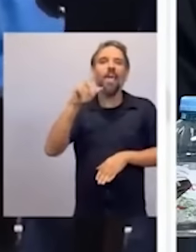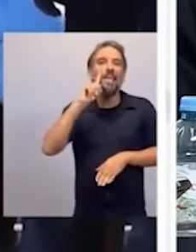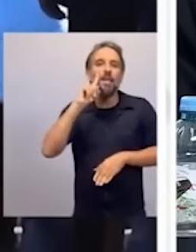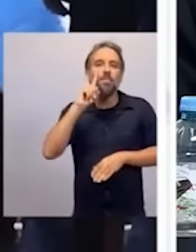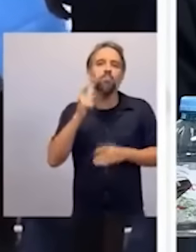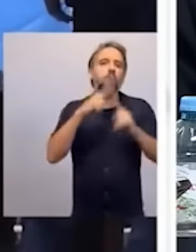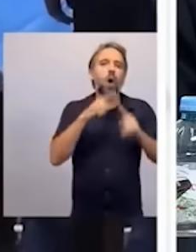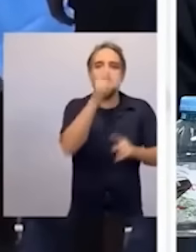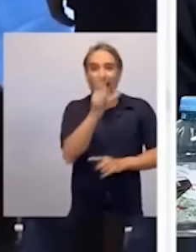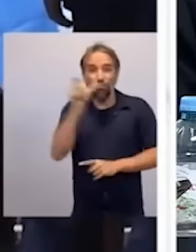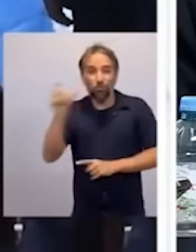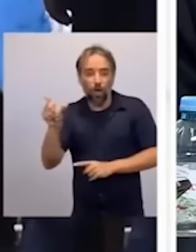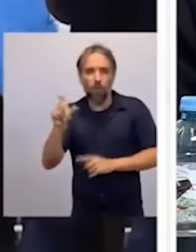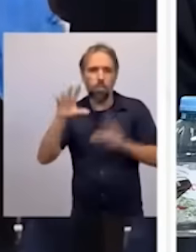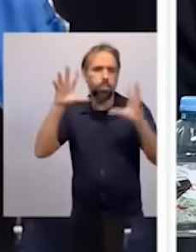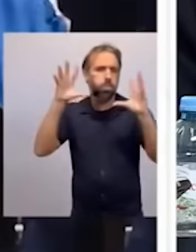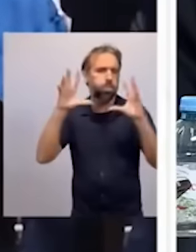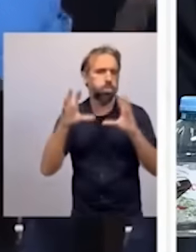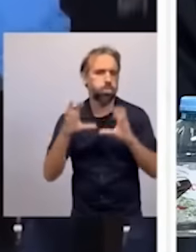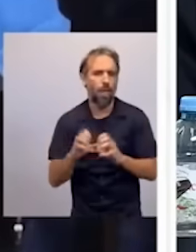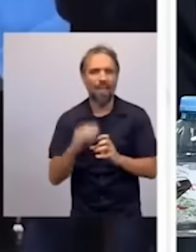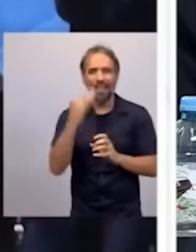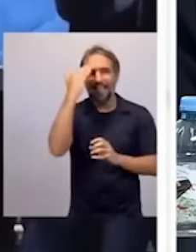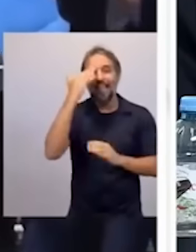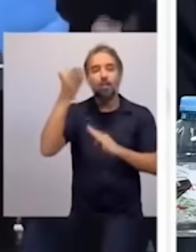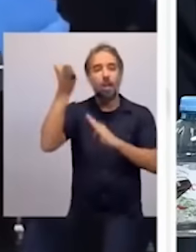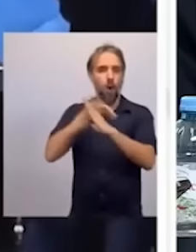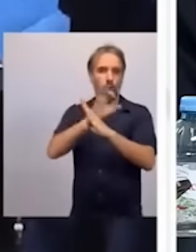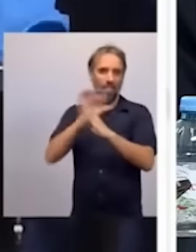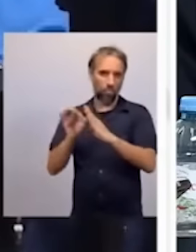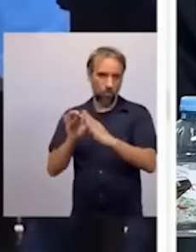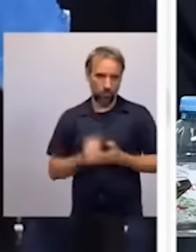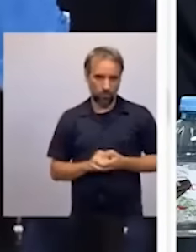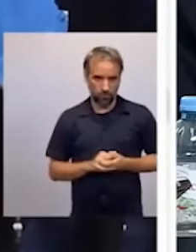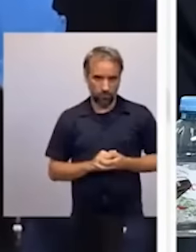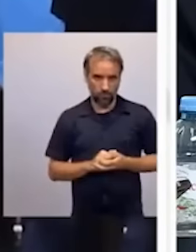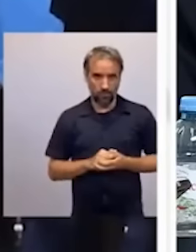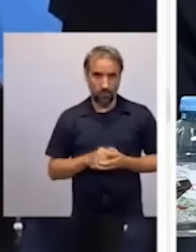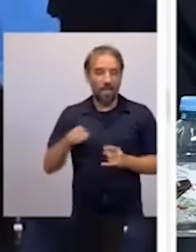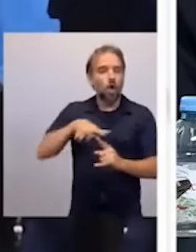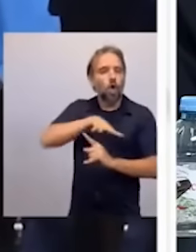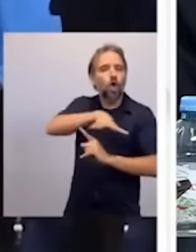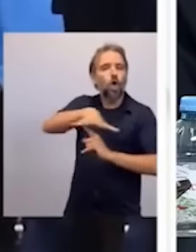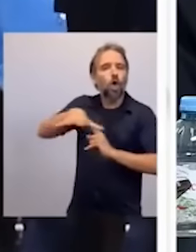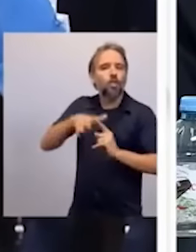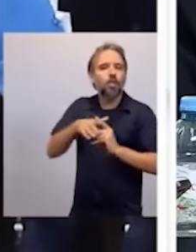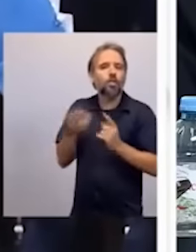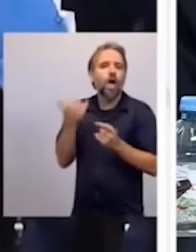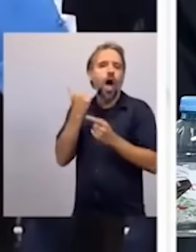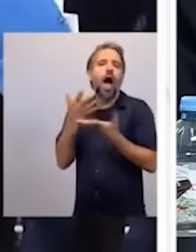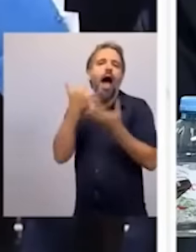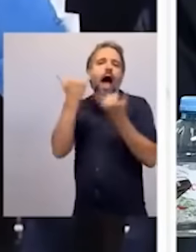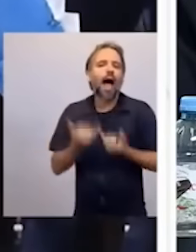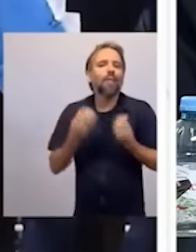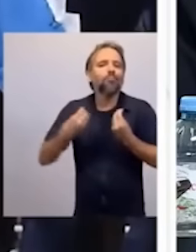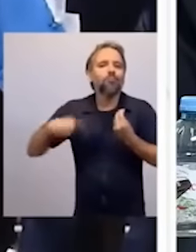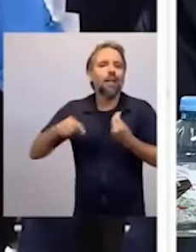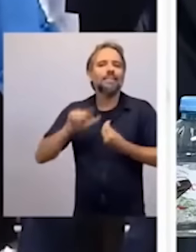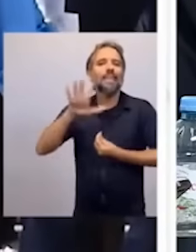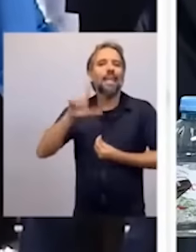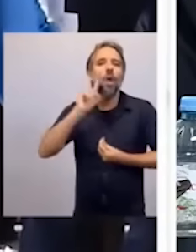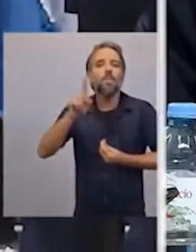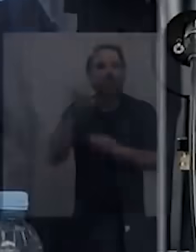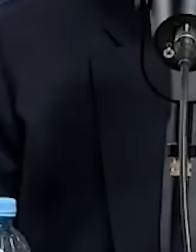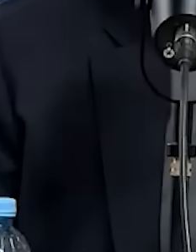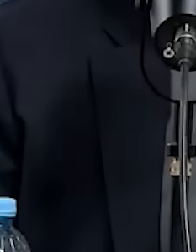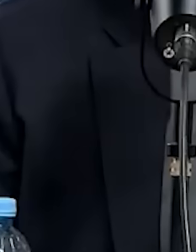este rebor este Cadete con gelatina un montón de productos hermosos e que no son careta como la tele viste que la tele es recontra